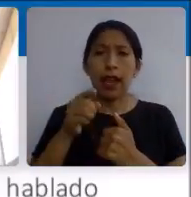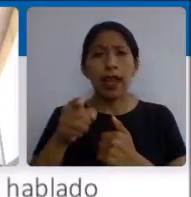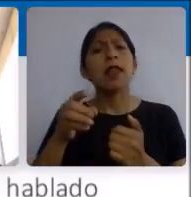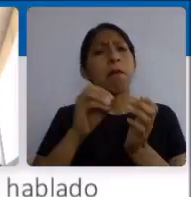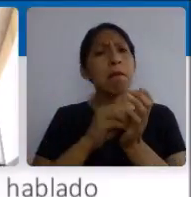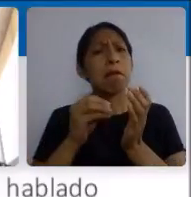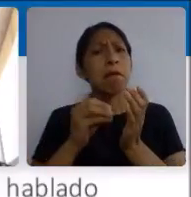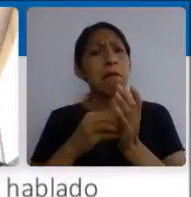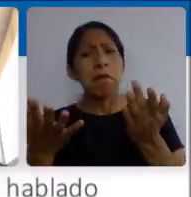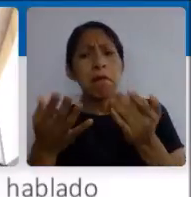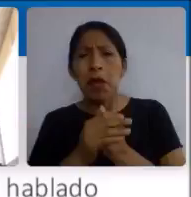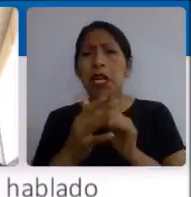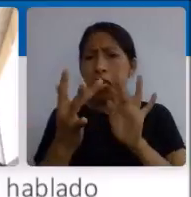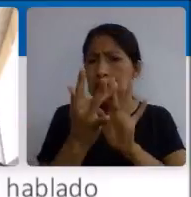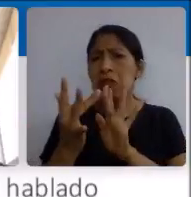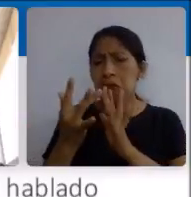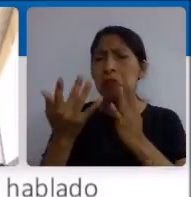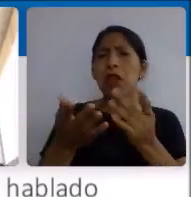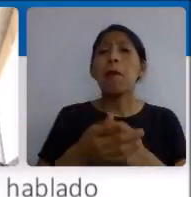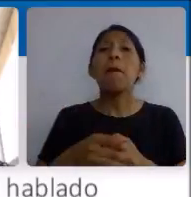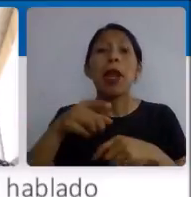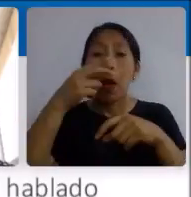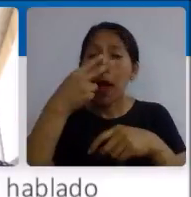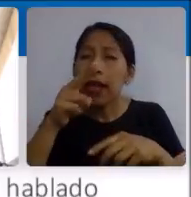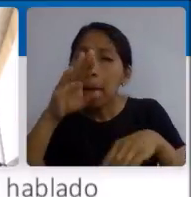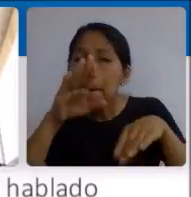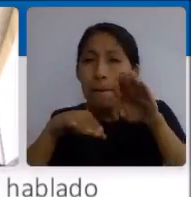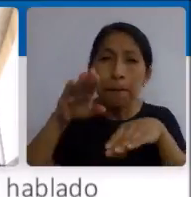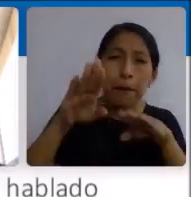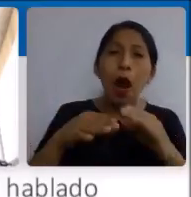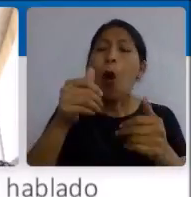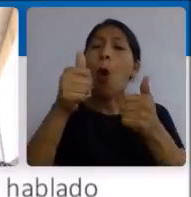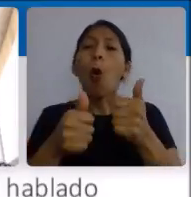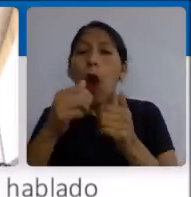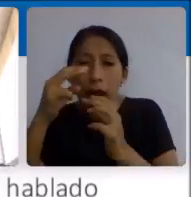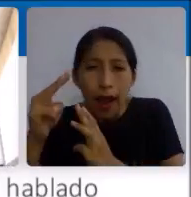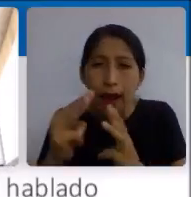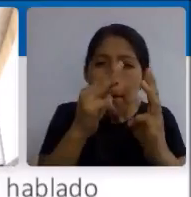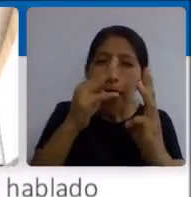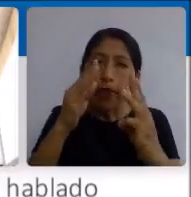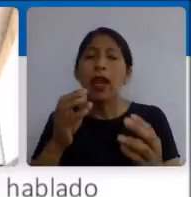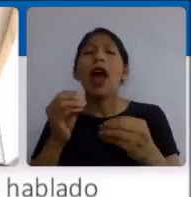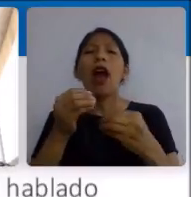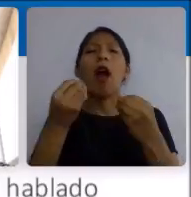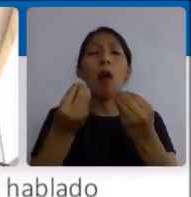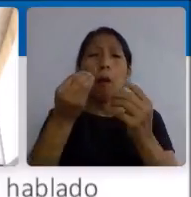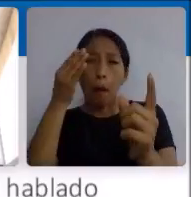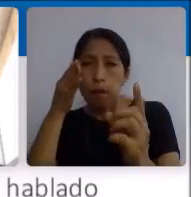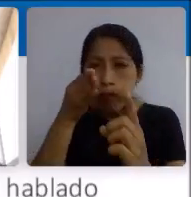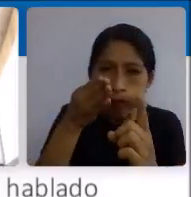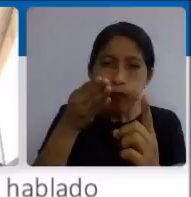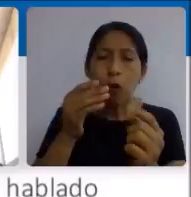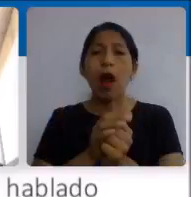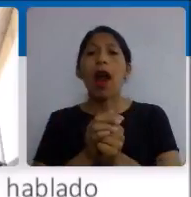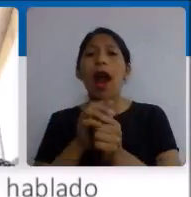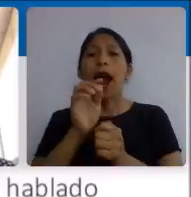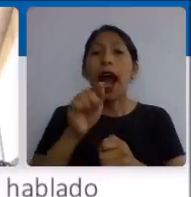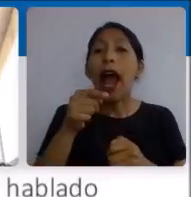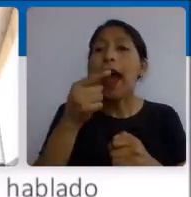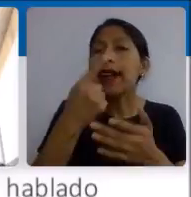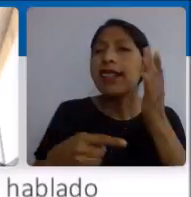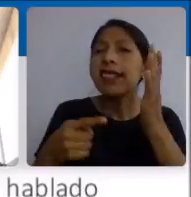¿no? Entonces, de acuerdo a eso, uno tiene que ver cuál va a ser mi estrategia, hacia dónde me quiero enfocar, hacia un boomer, hacia un millennial,